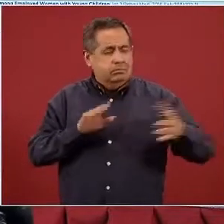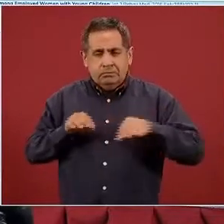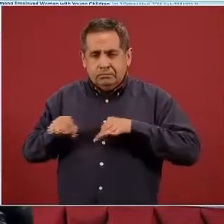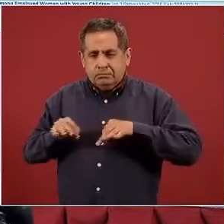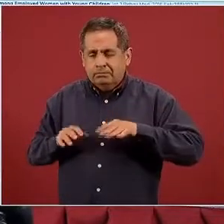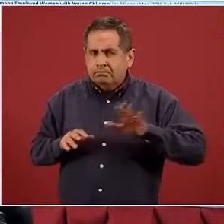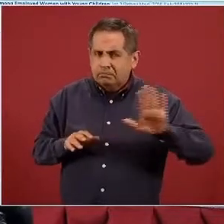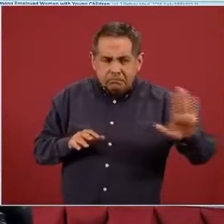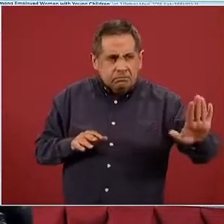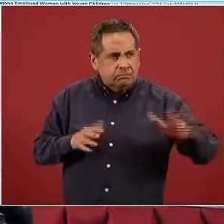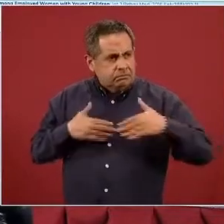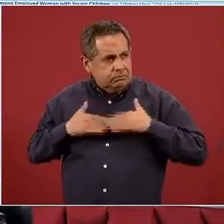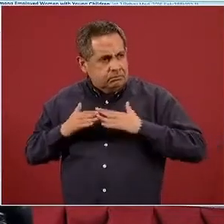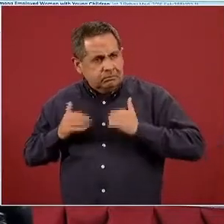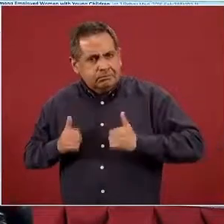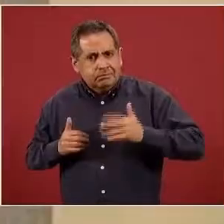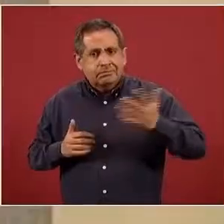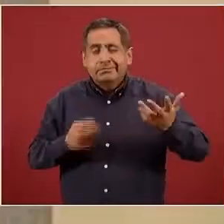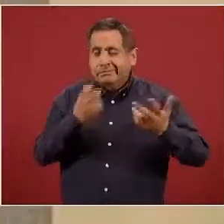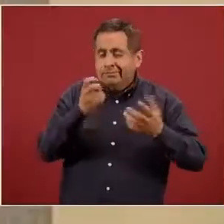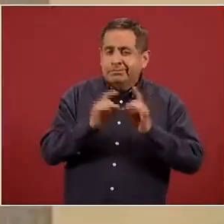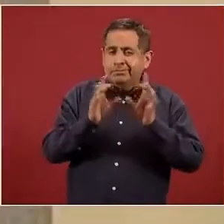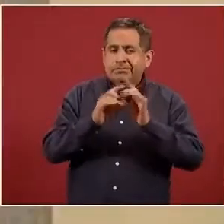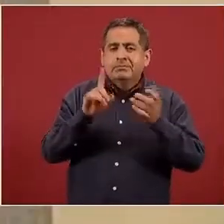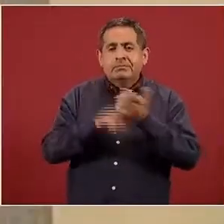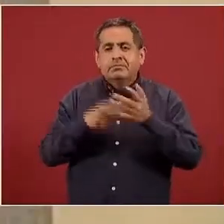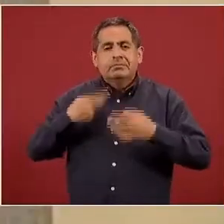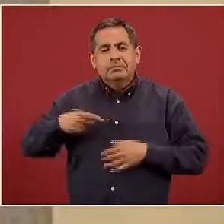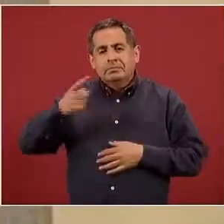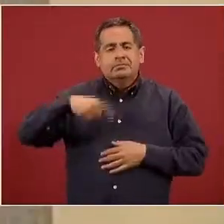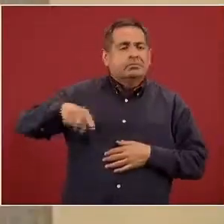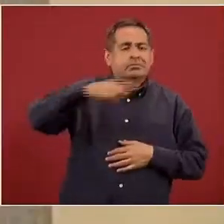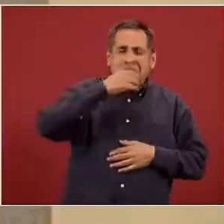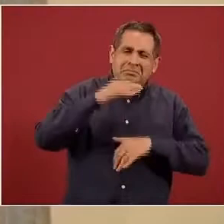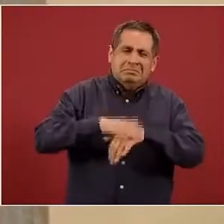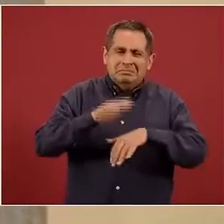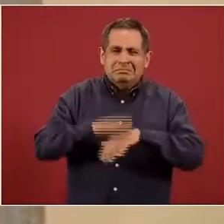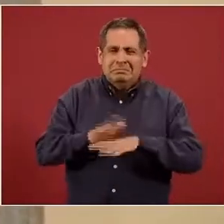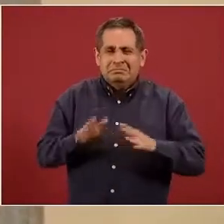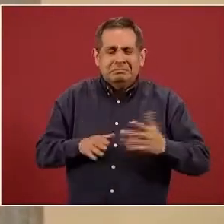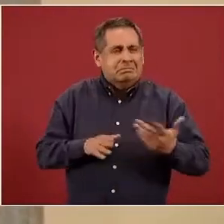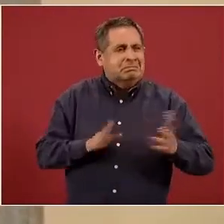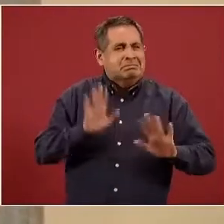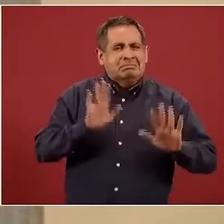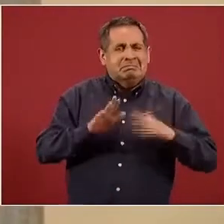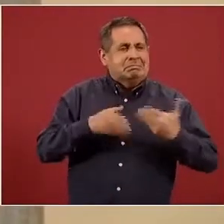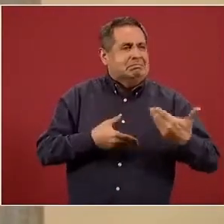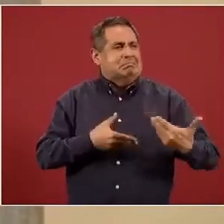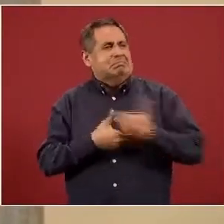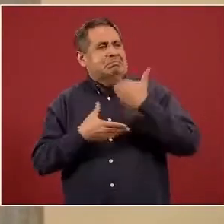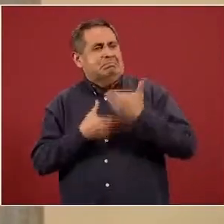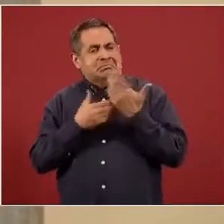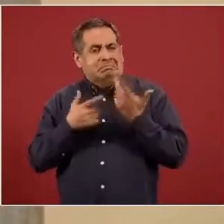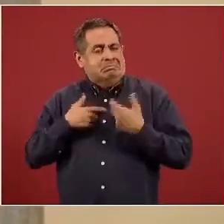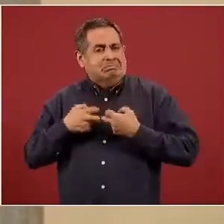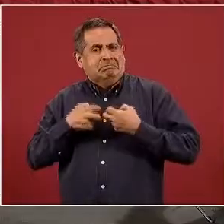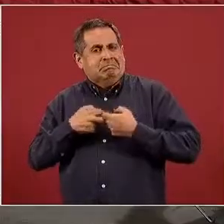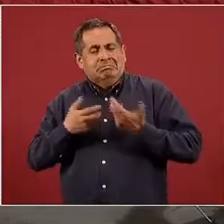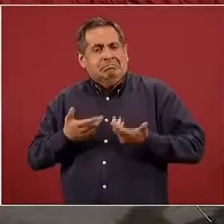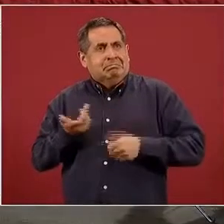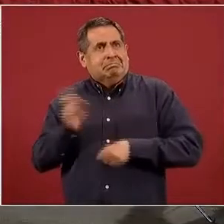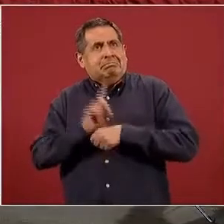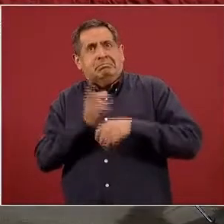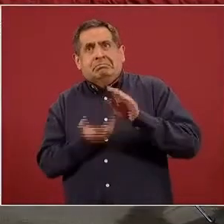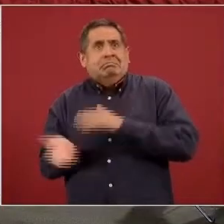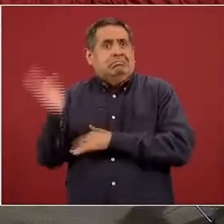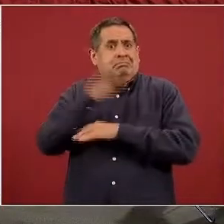es lo que anecdóticamente presentan las personas o han referido que se sienten un poco más estresadas por esa parte, ¿no?